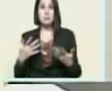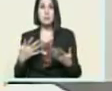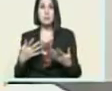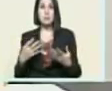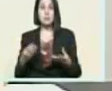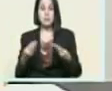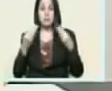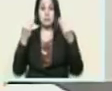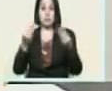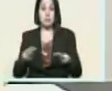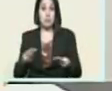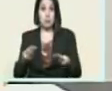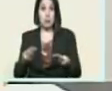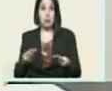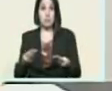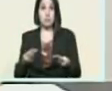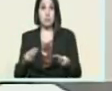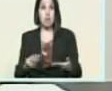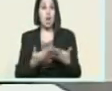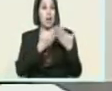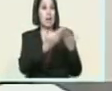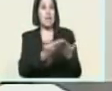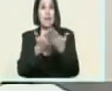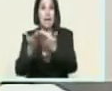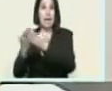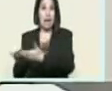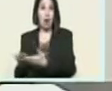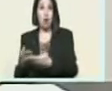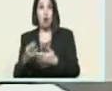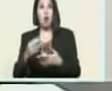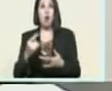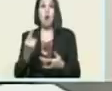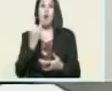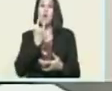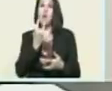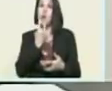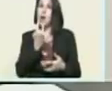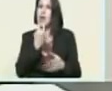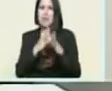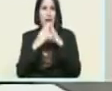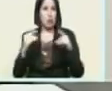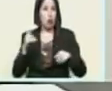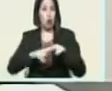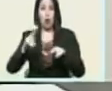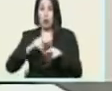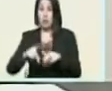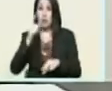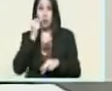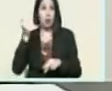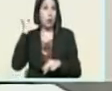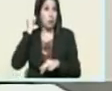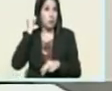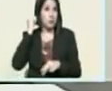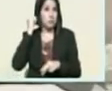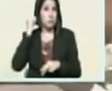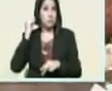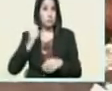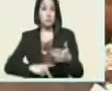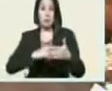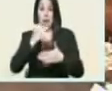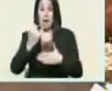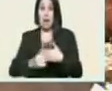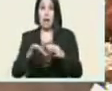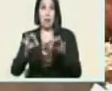garantizar los regalos, los juguetes a todos los niños y niñas de Venezuela. El plan